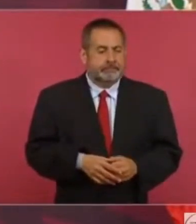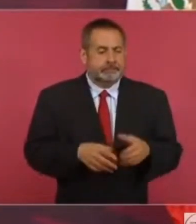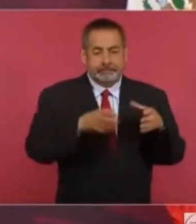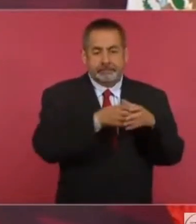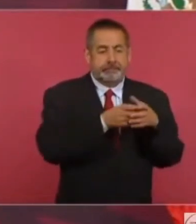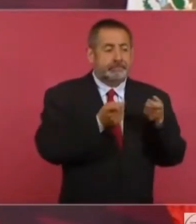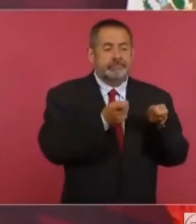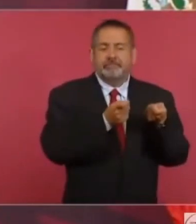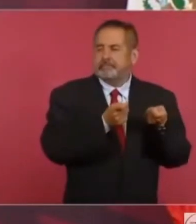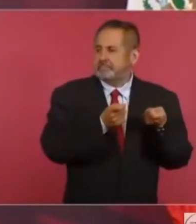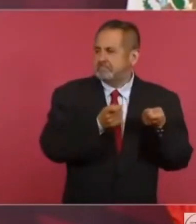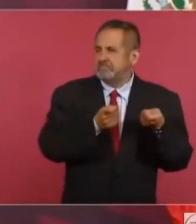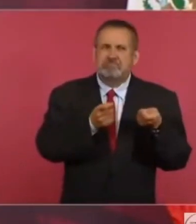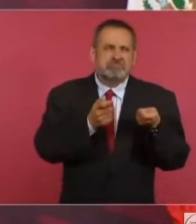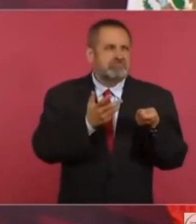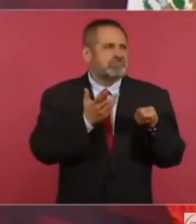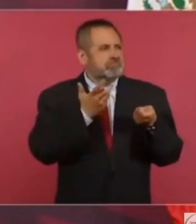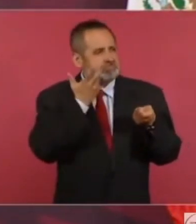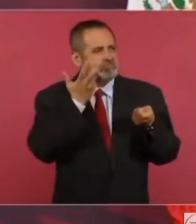transformación